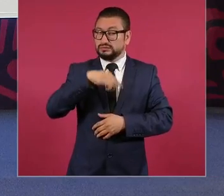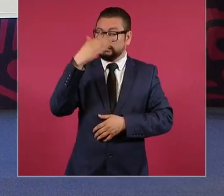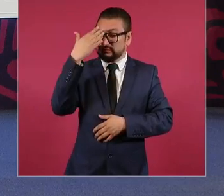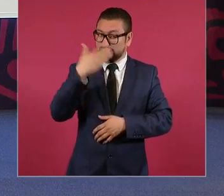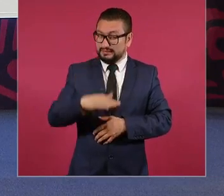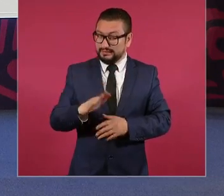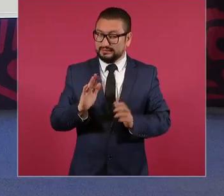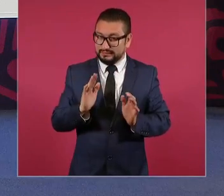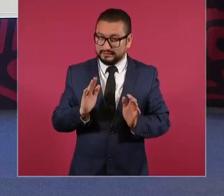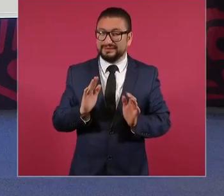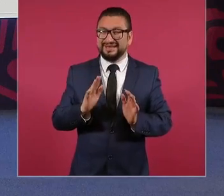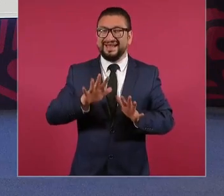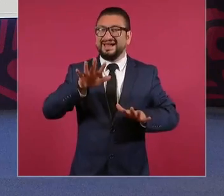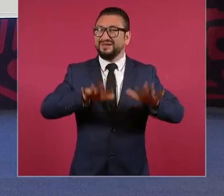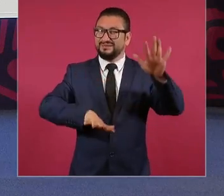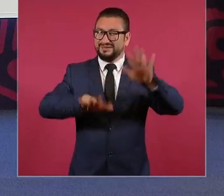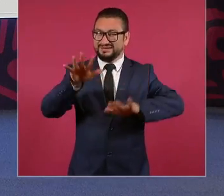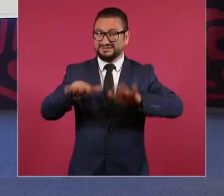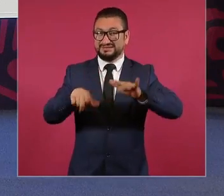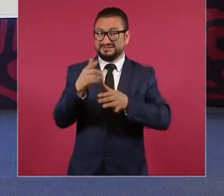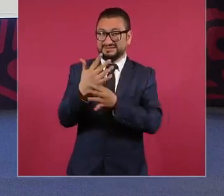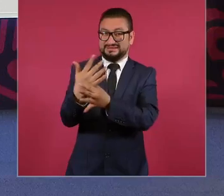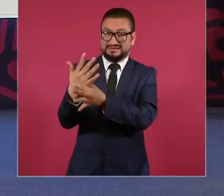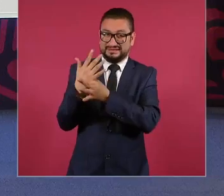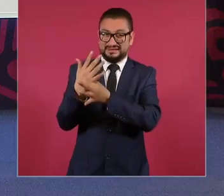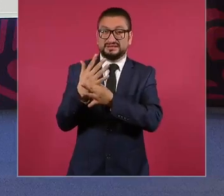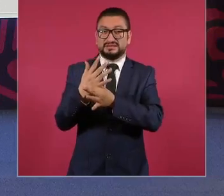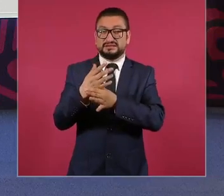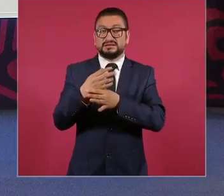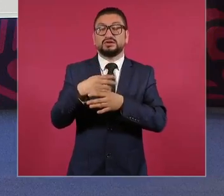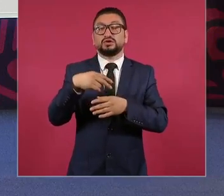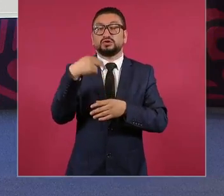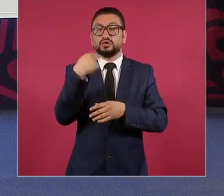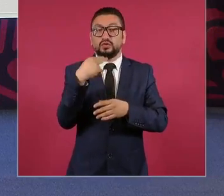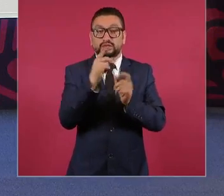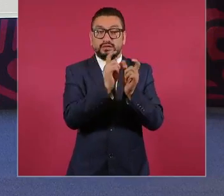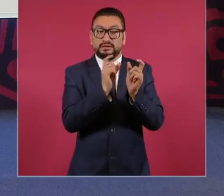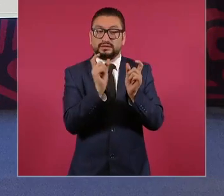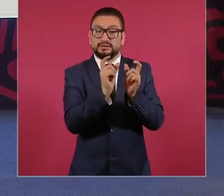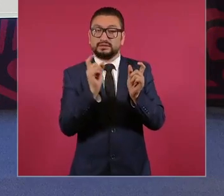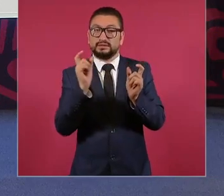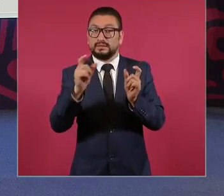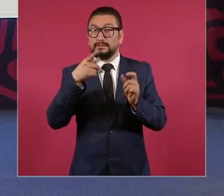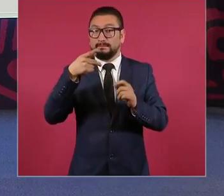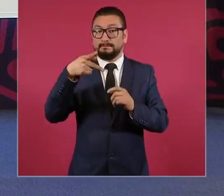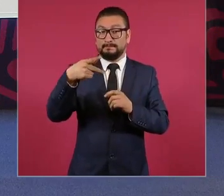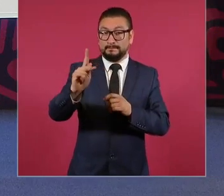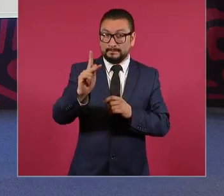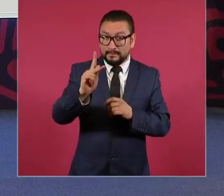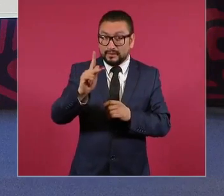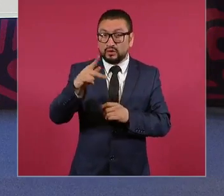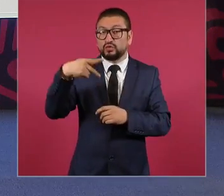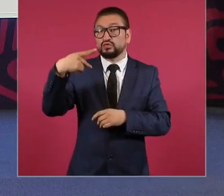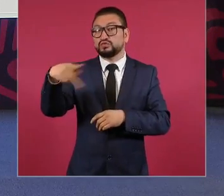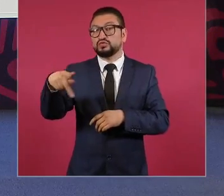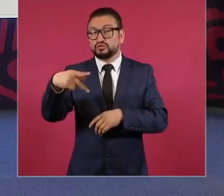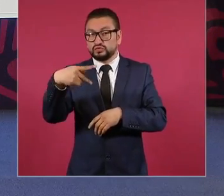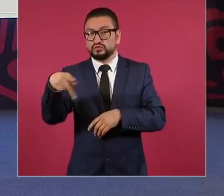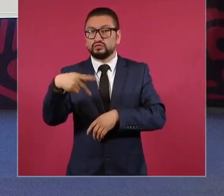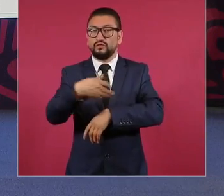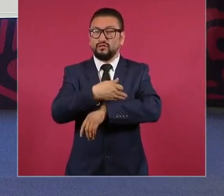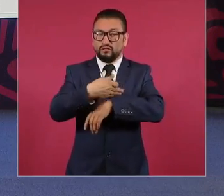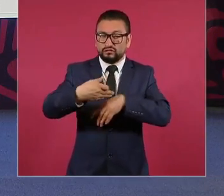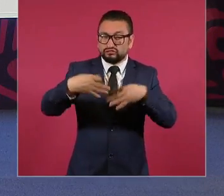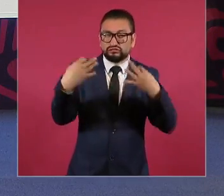muchas veces se declara aquellos que tienen tus mismos apellidos, pero no necesariamente aquellos parientes políticos.